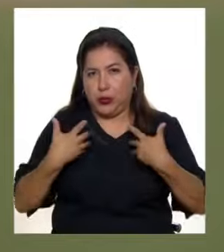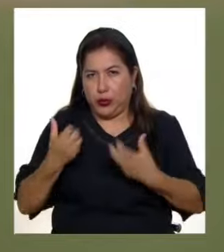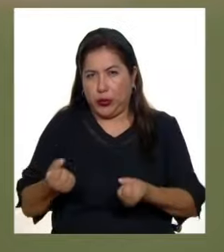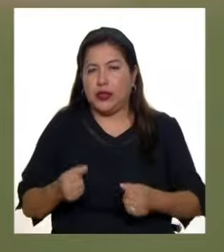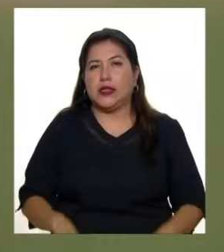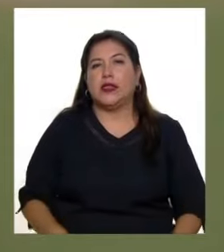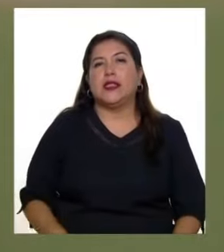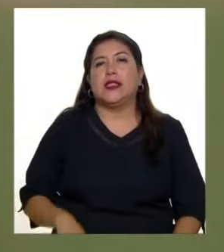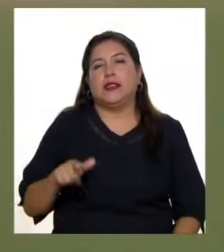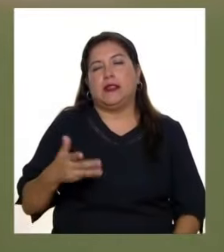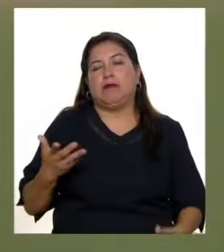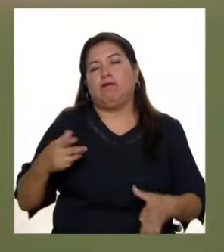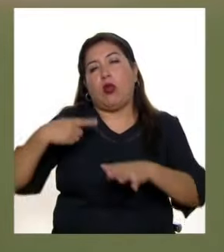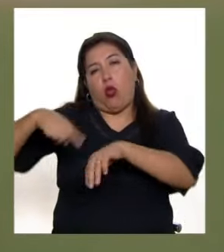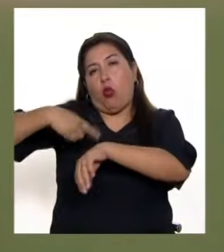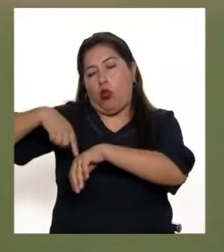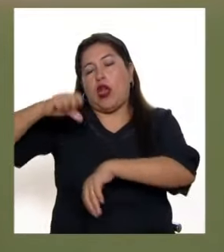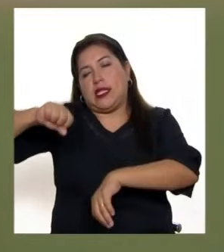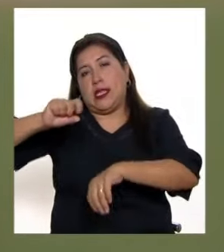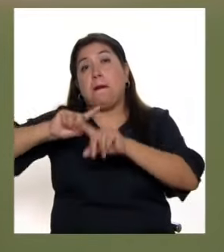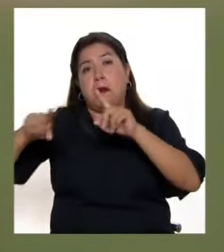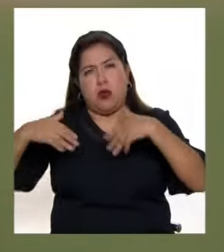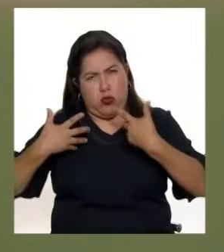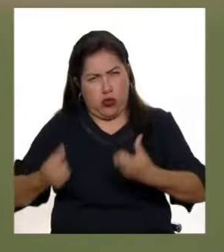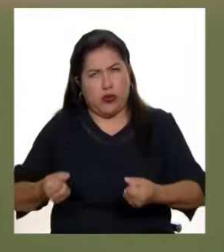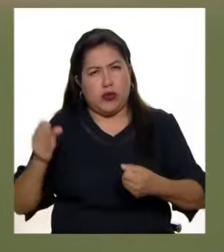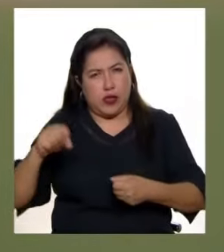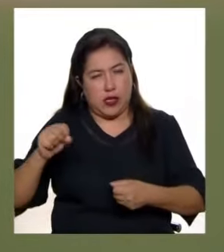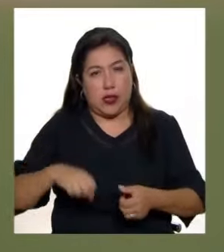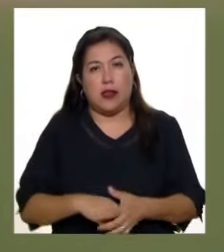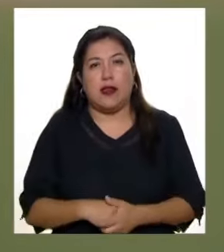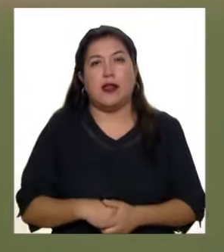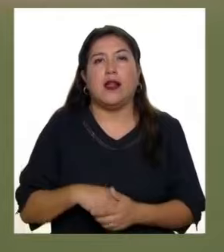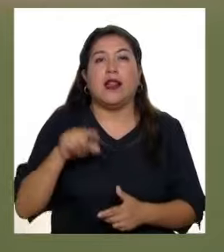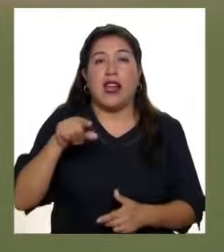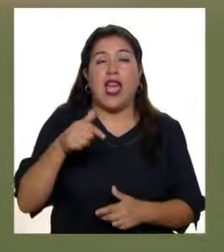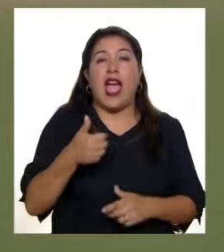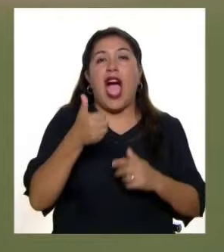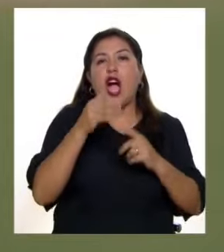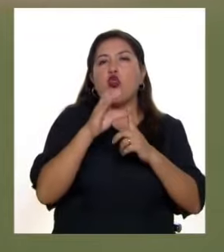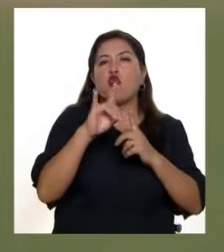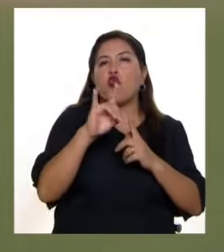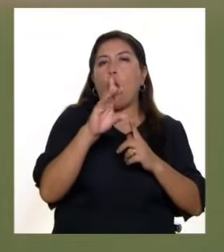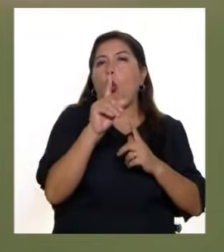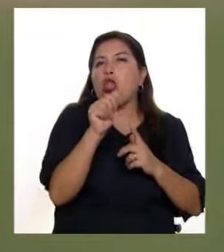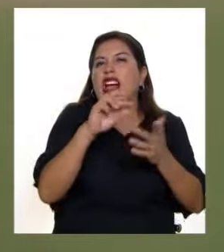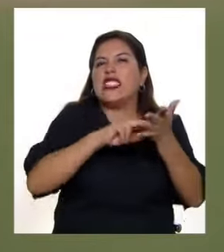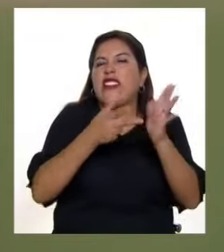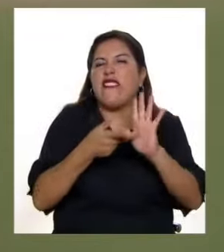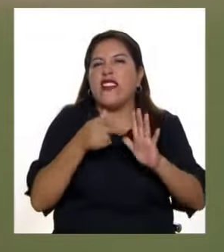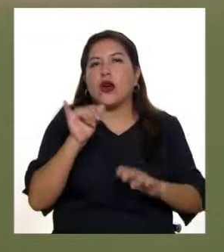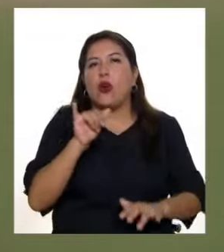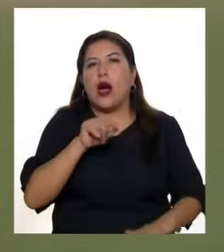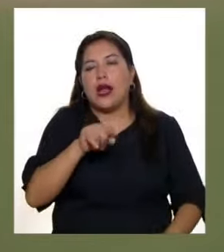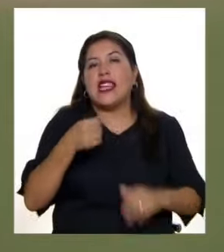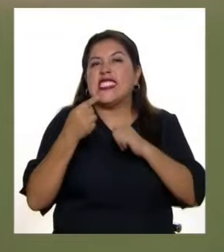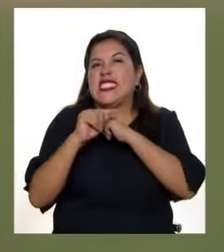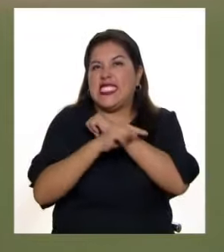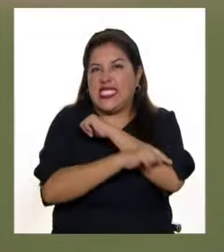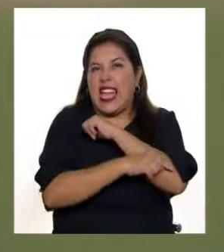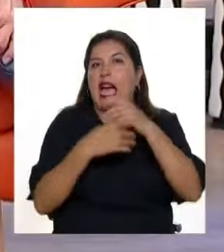mucho tiempo. Ahora, la prostatitis aguda es una superemergencia. ¿Por qué? Porque es un proceso infeccioso severo.